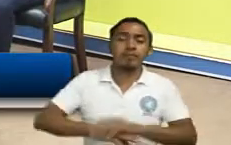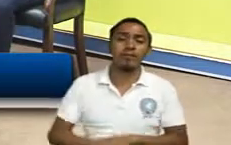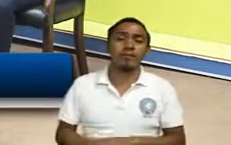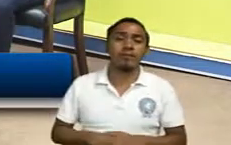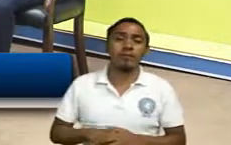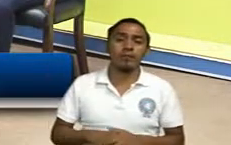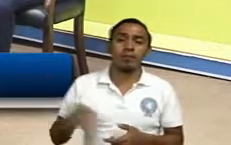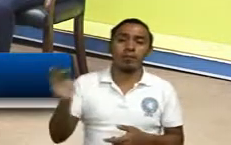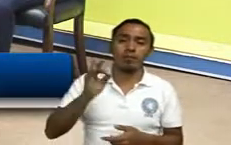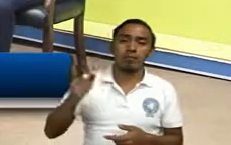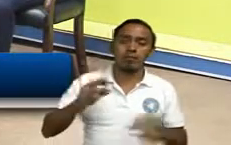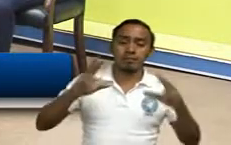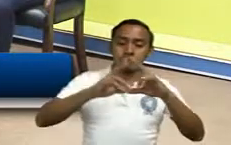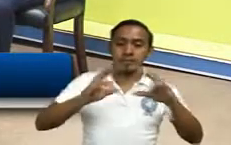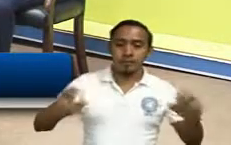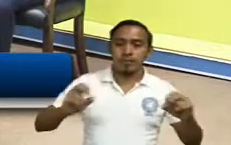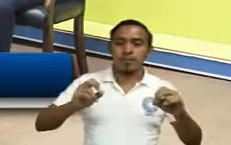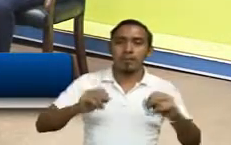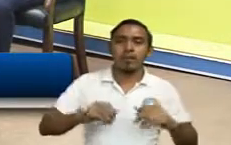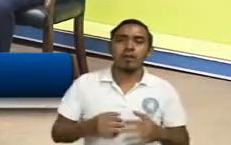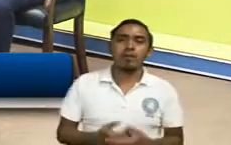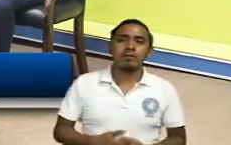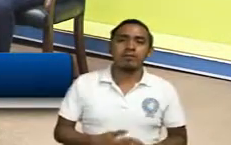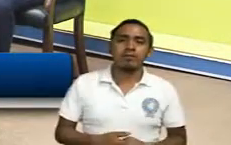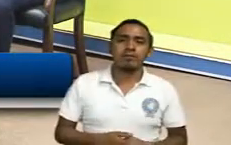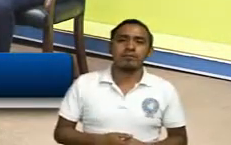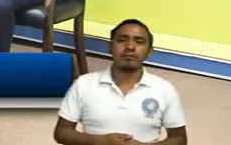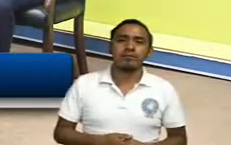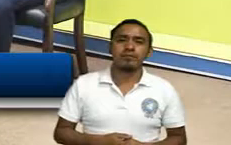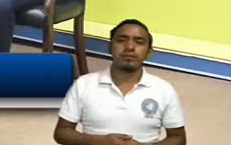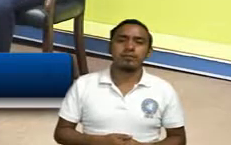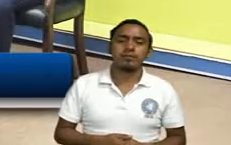Tenemos a nivel de todo Nicaragua también se ha